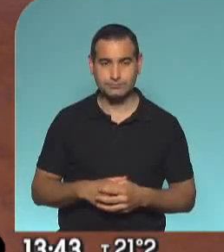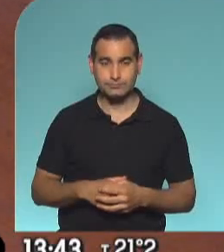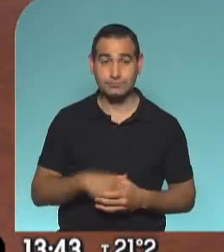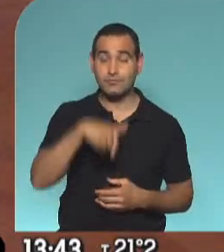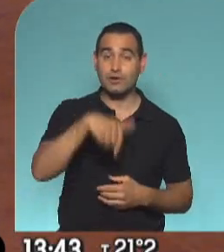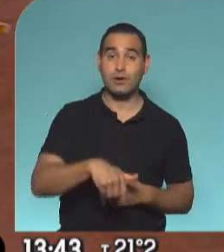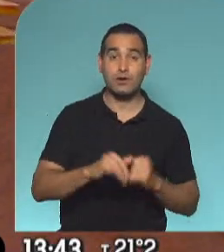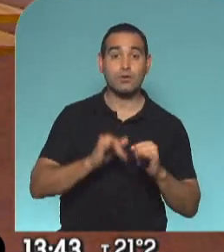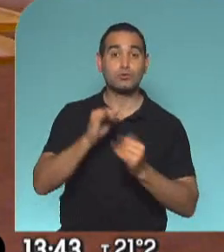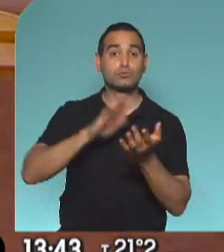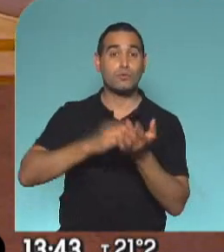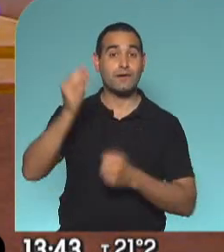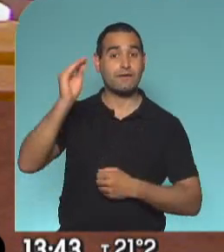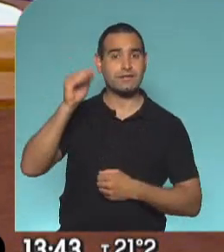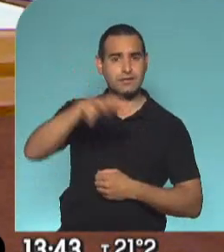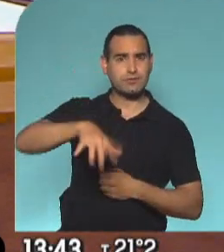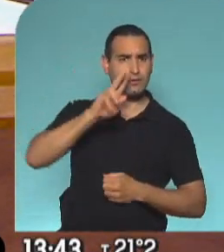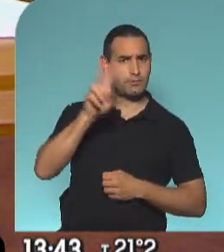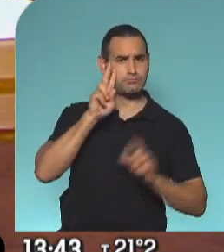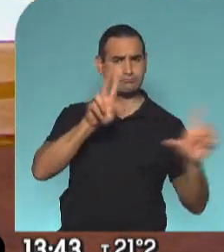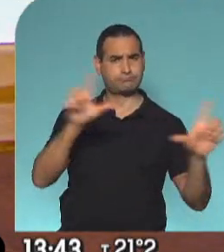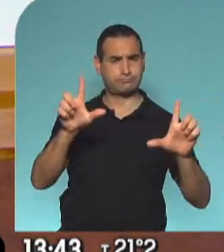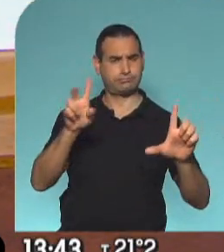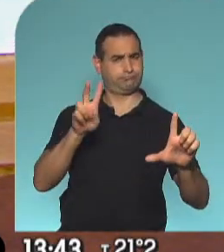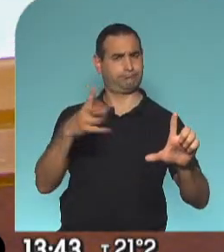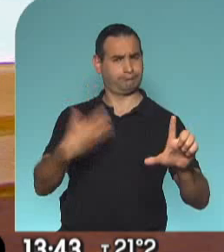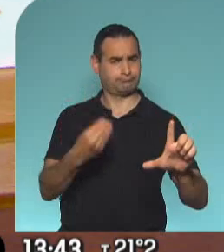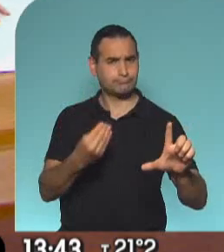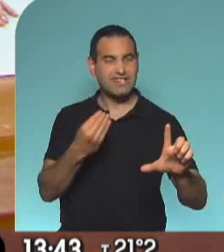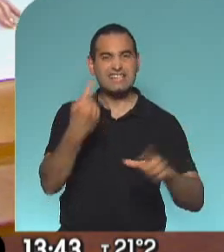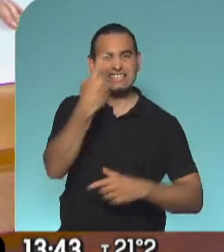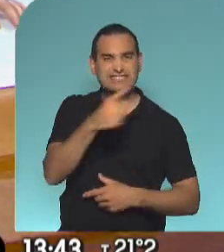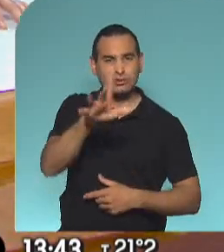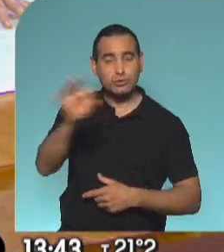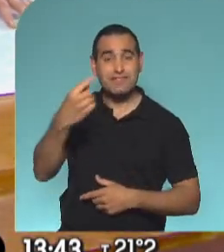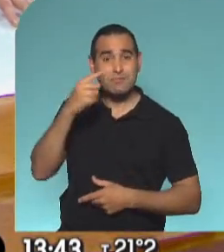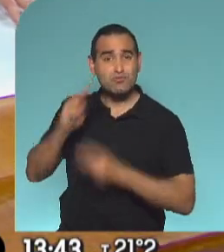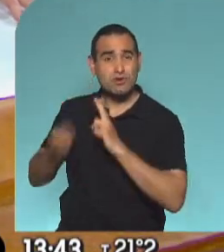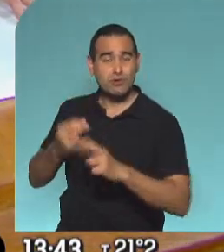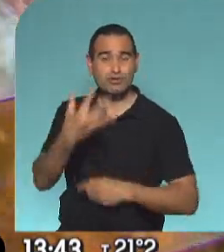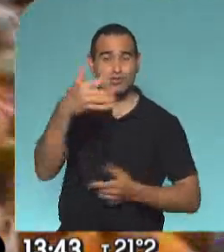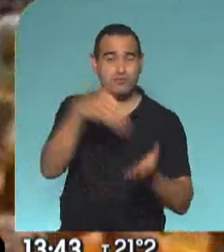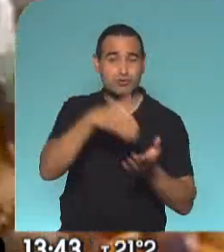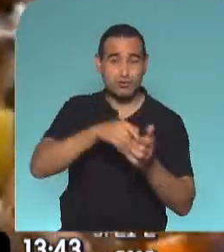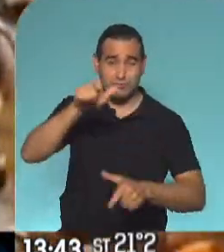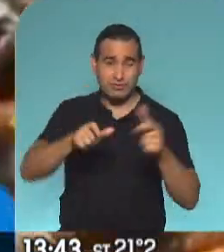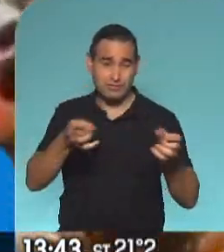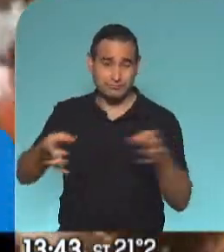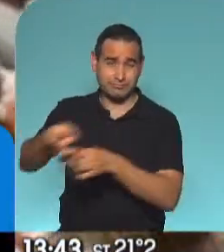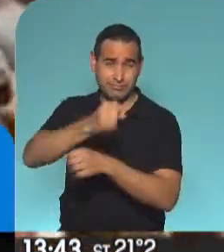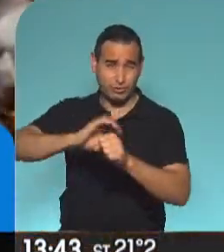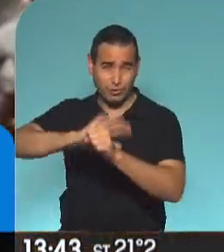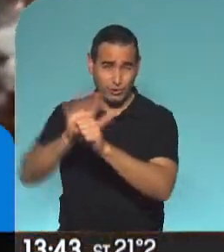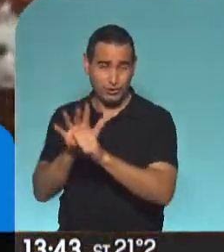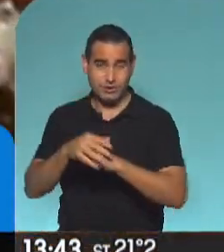Y nos trasladamos a Brasil porque estas imágenes realmente causan conmoción en un país con 150.000 muertos y 5 millones de contagiados de coronavirus.